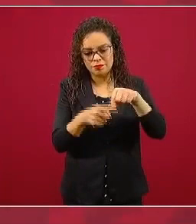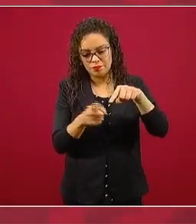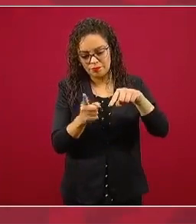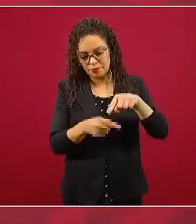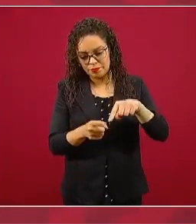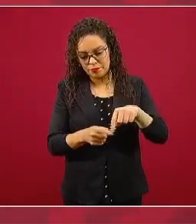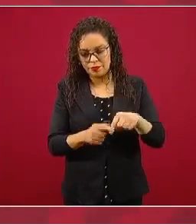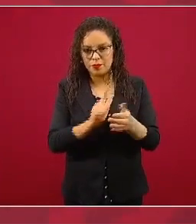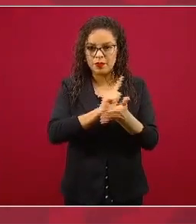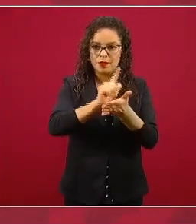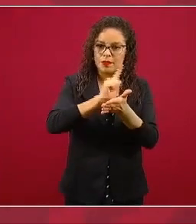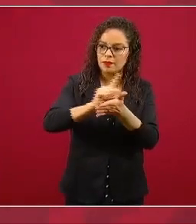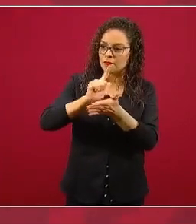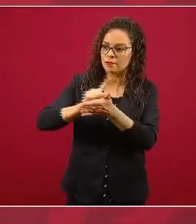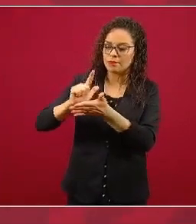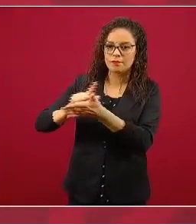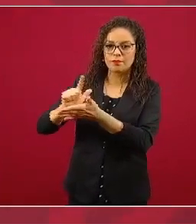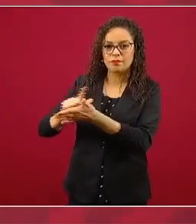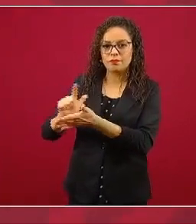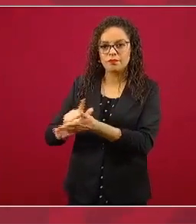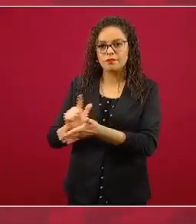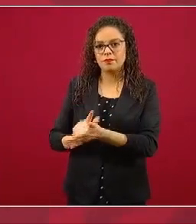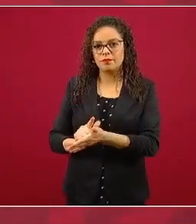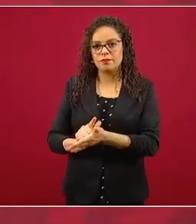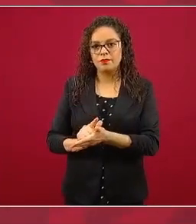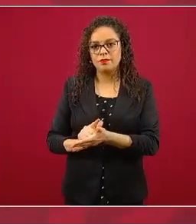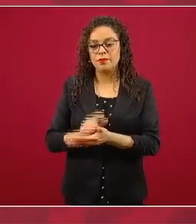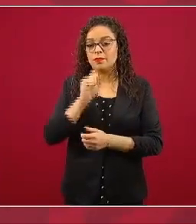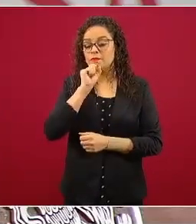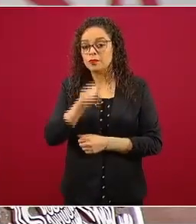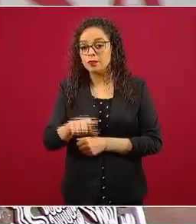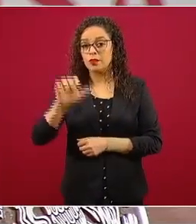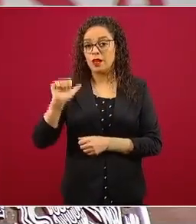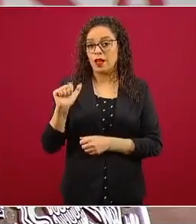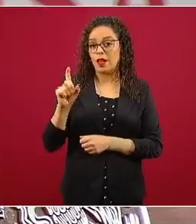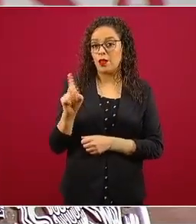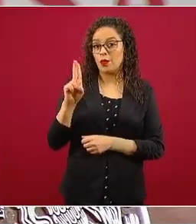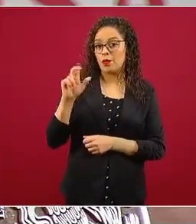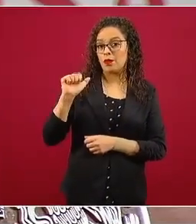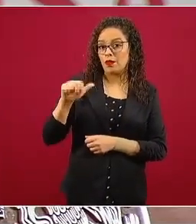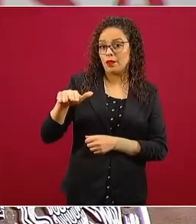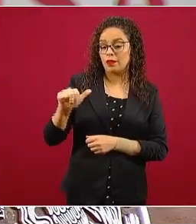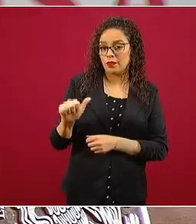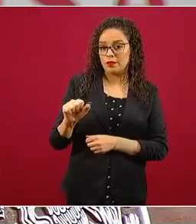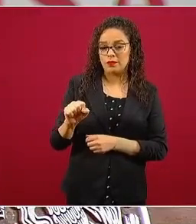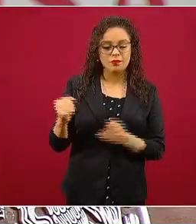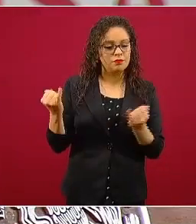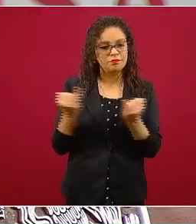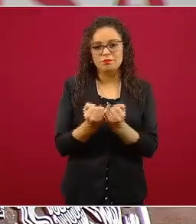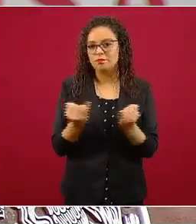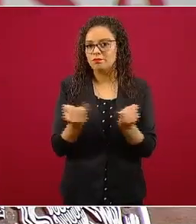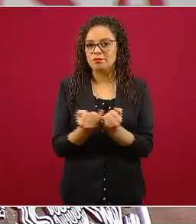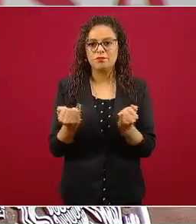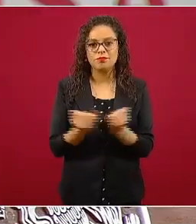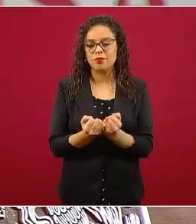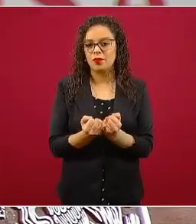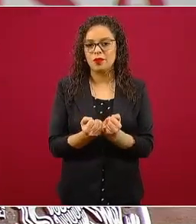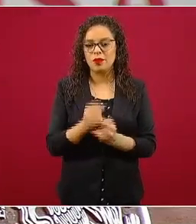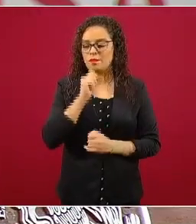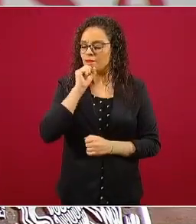en aduanas, y lo que estamos haciendo